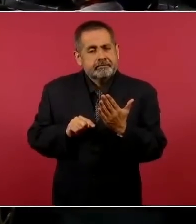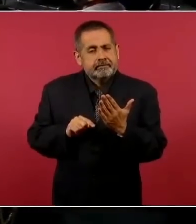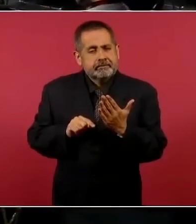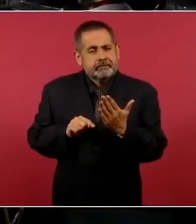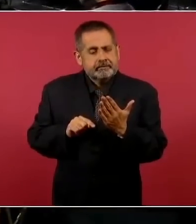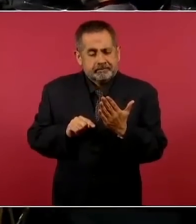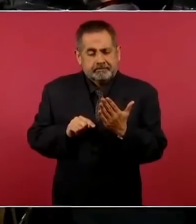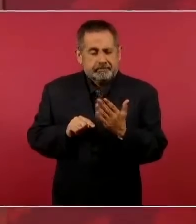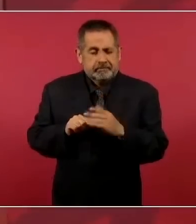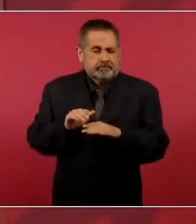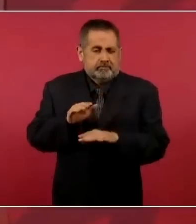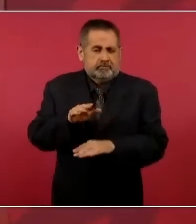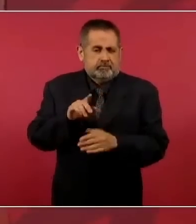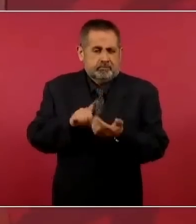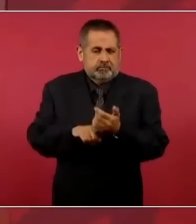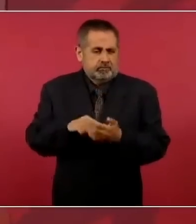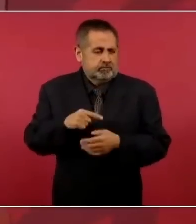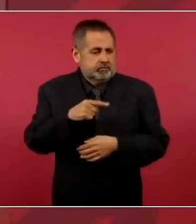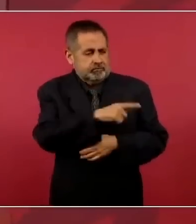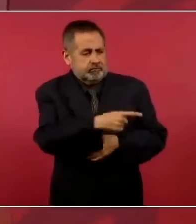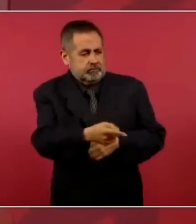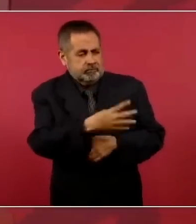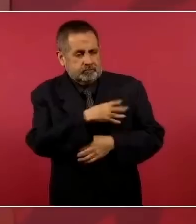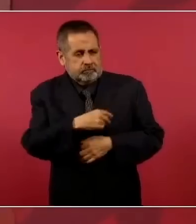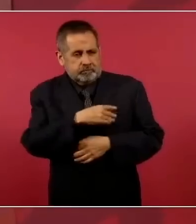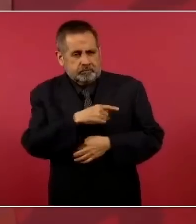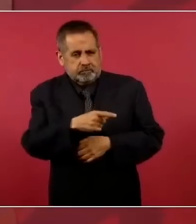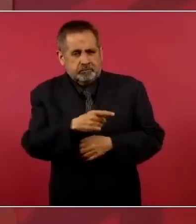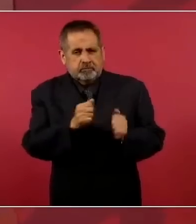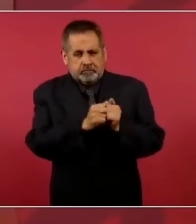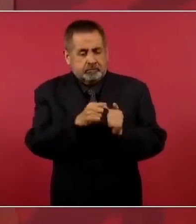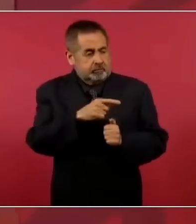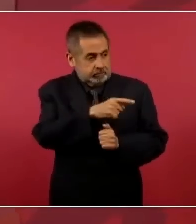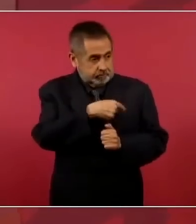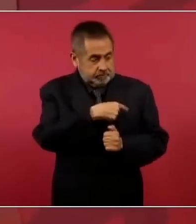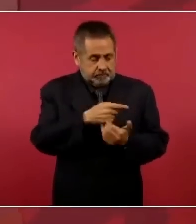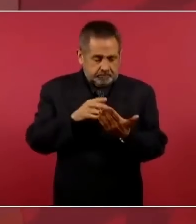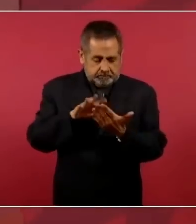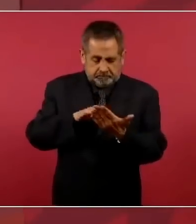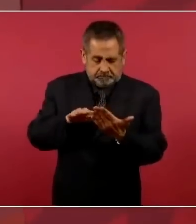algo del hijo que estaba conmigo ahí en la cárcel,